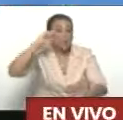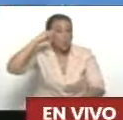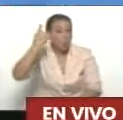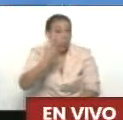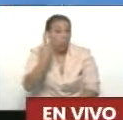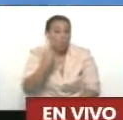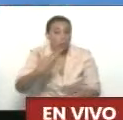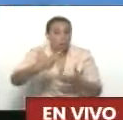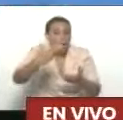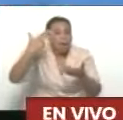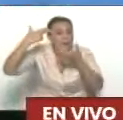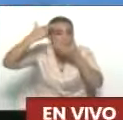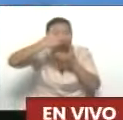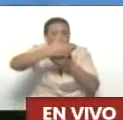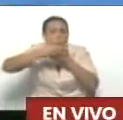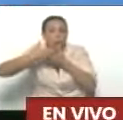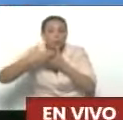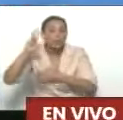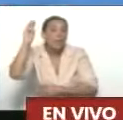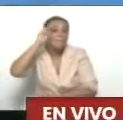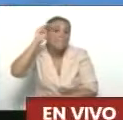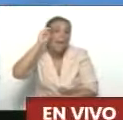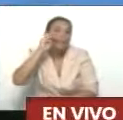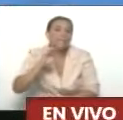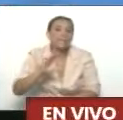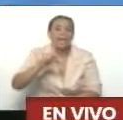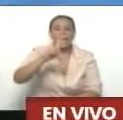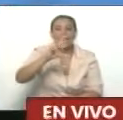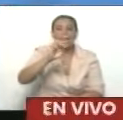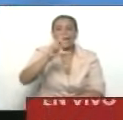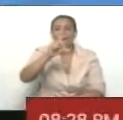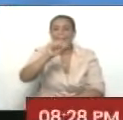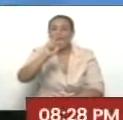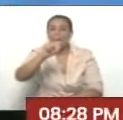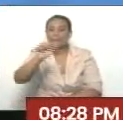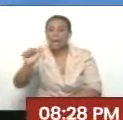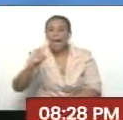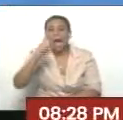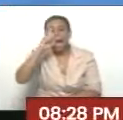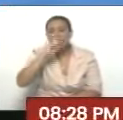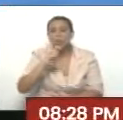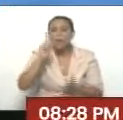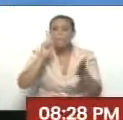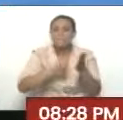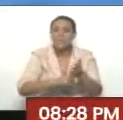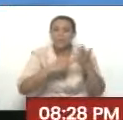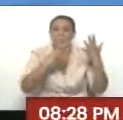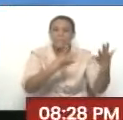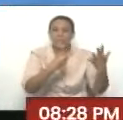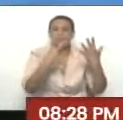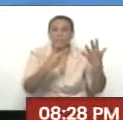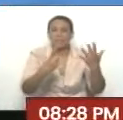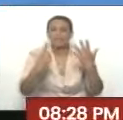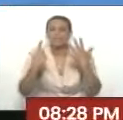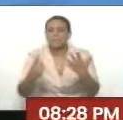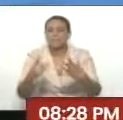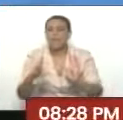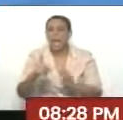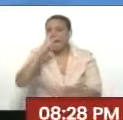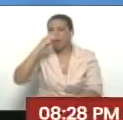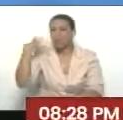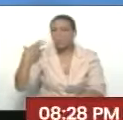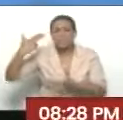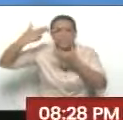el secuestro de una maestra, Elena Quintero, en el año 1976, que